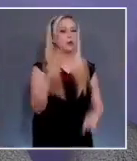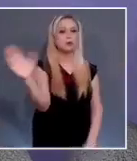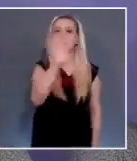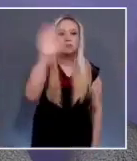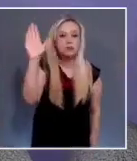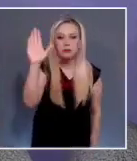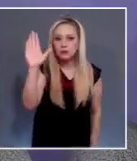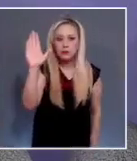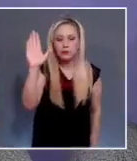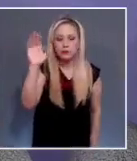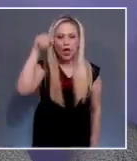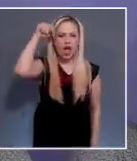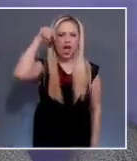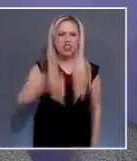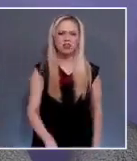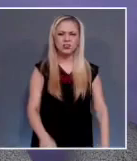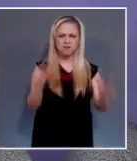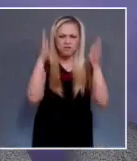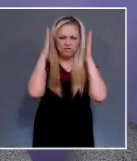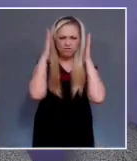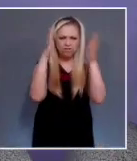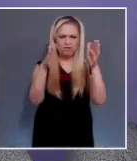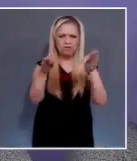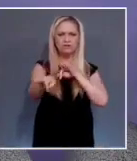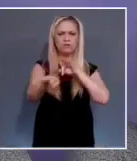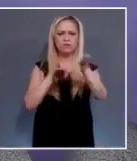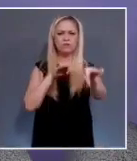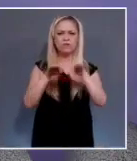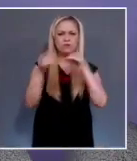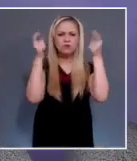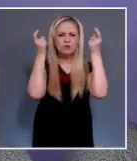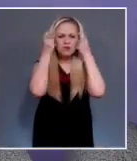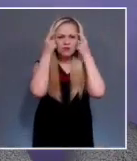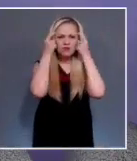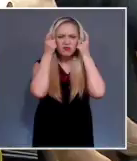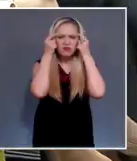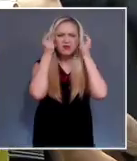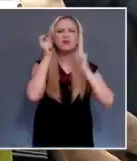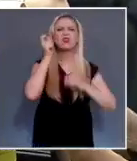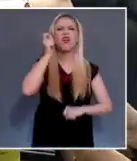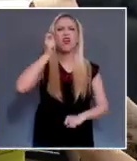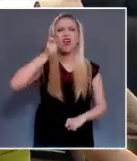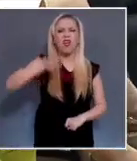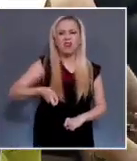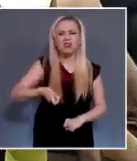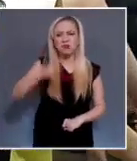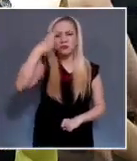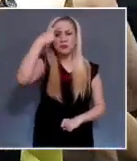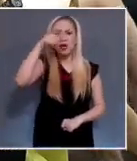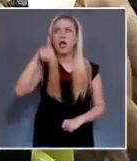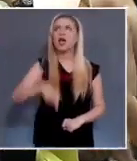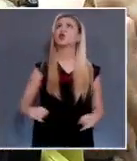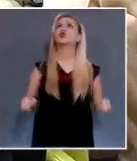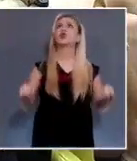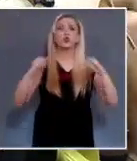misión axiológica, en nuestros valores institucionales. No habrá